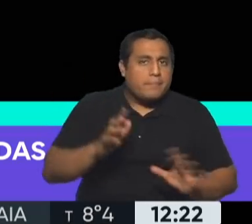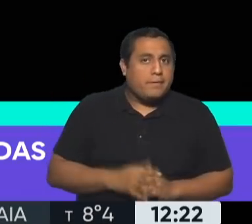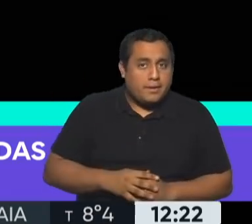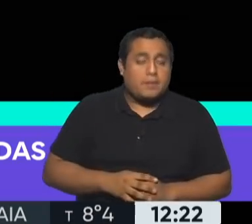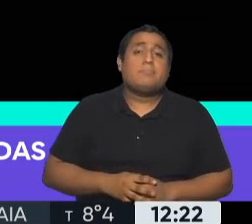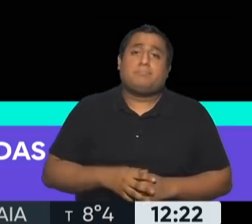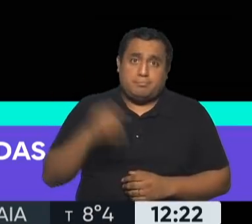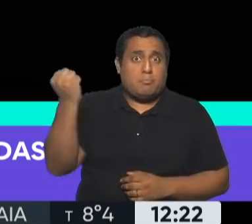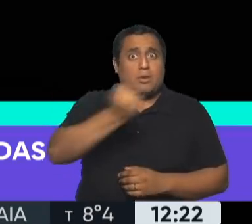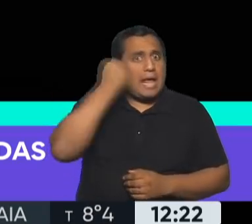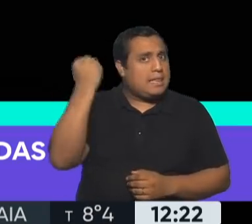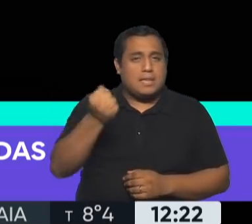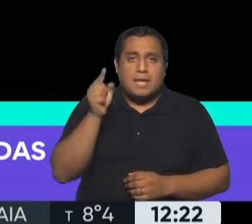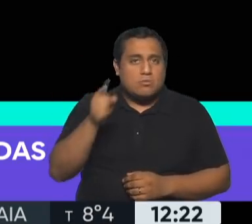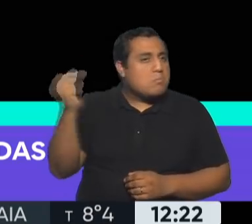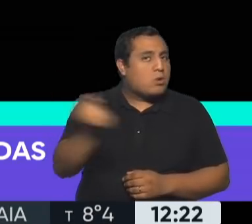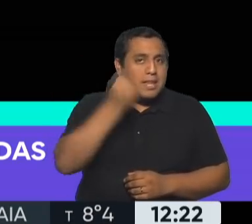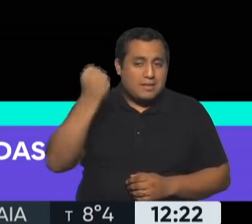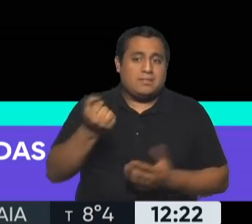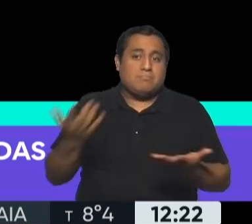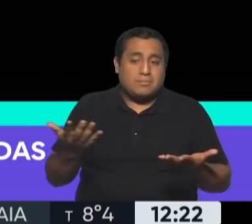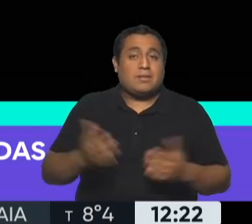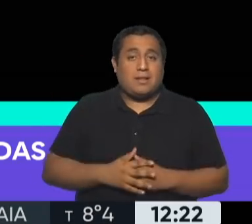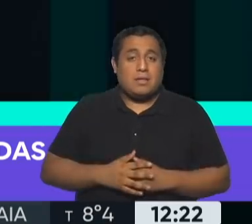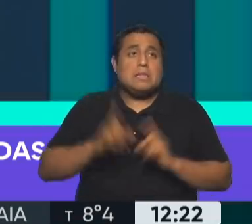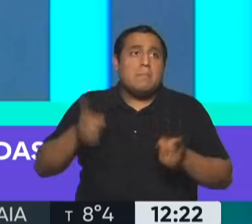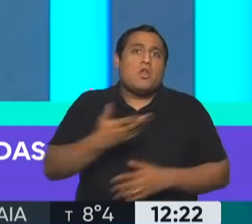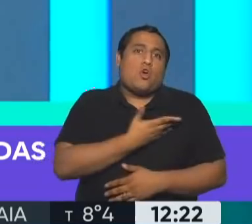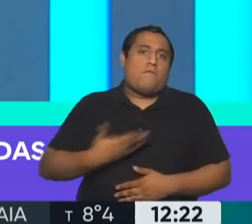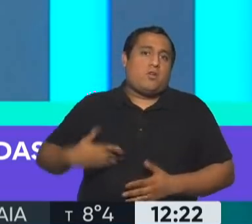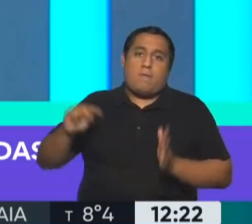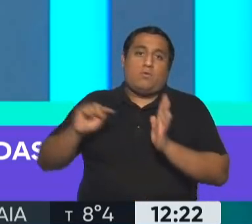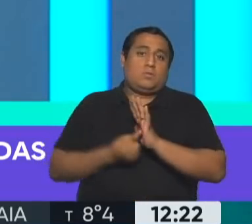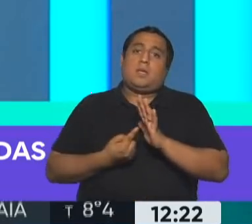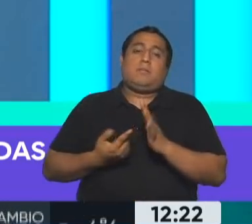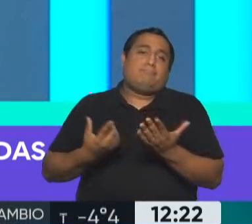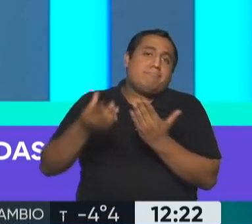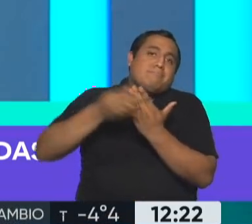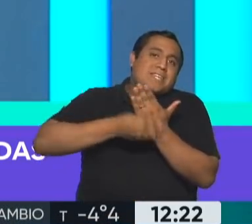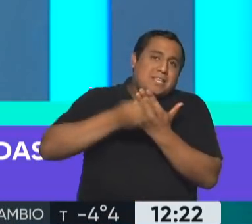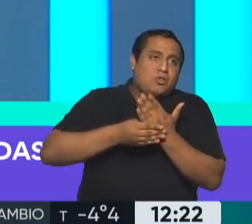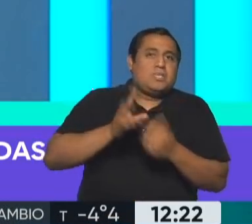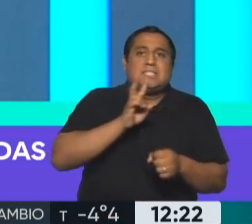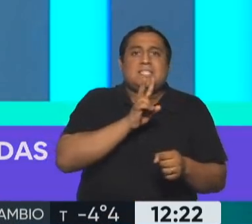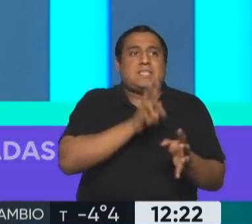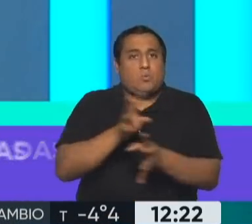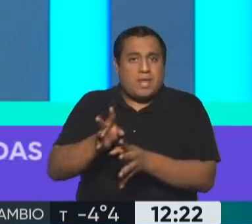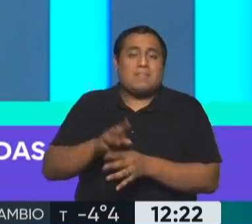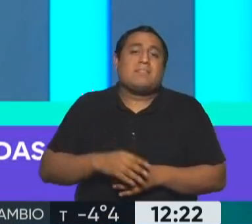Vero, porque es muy importante. Y para... hay una referencia, Pablo, por parte del gobierno de la Ciudad de Buenos Aires, el ministro de Seguridad,